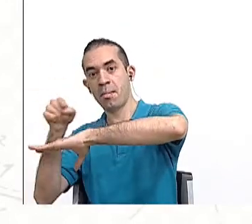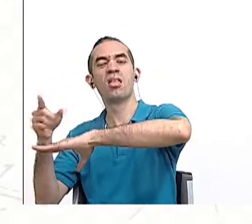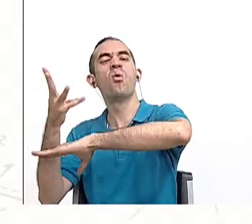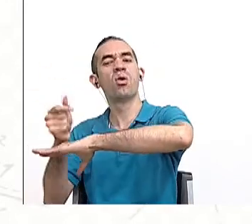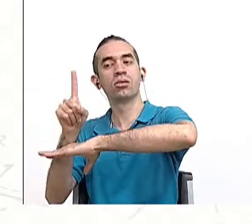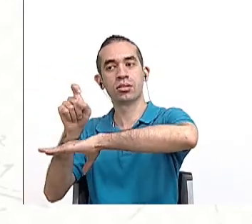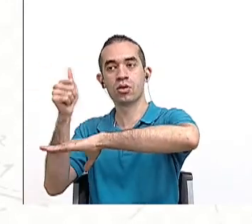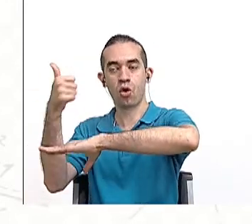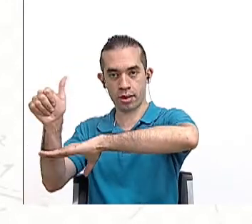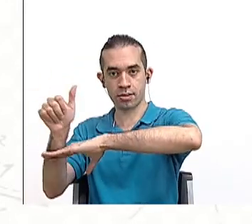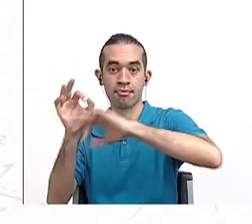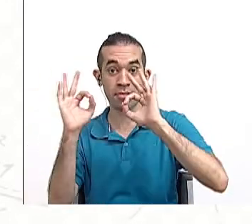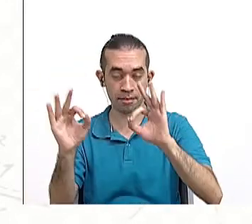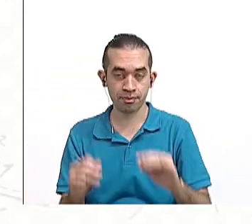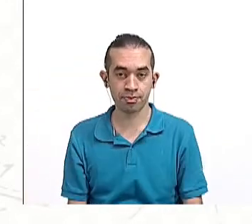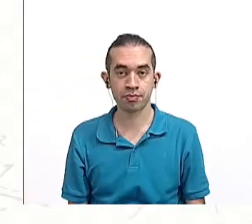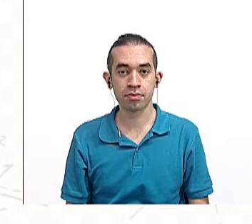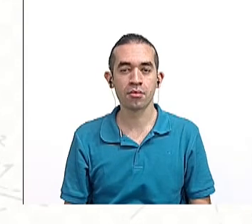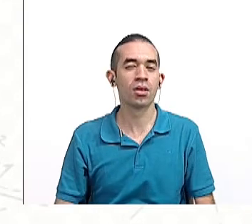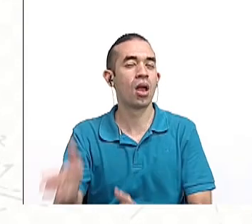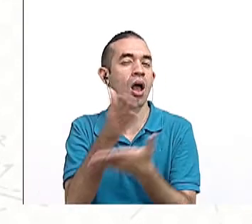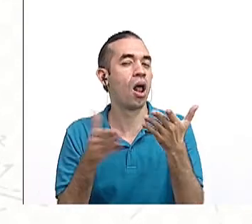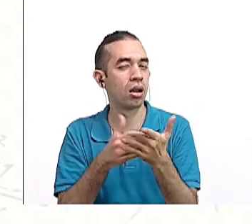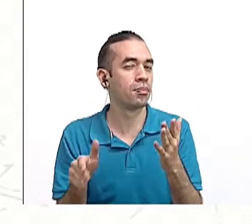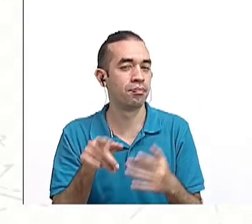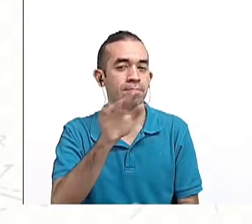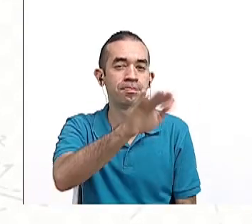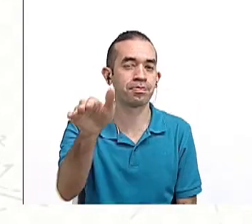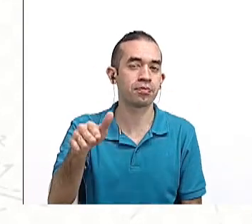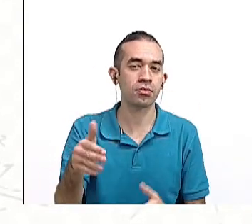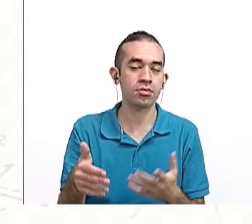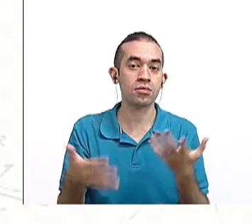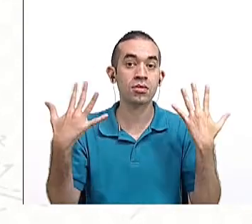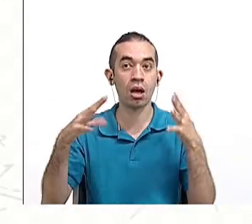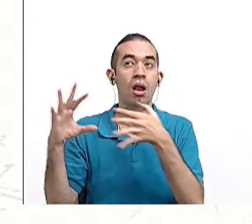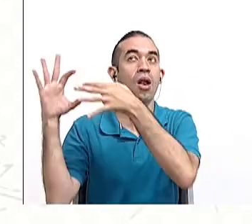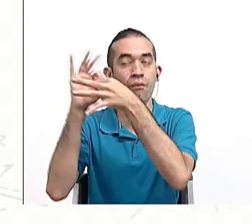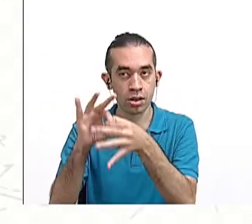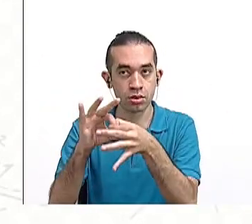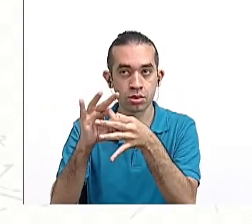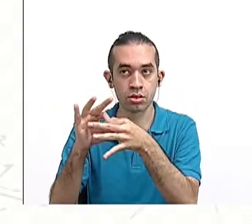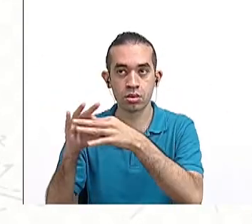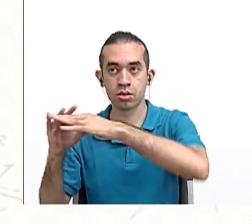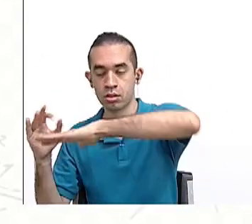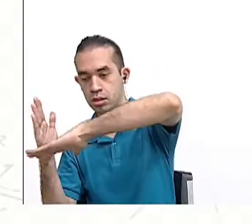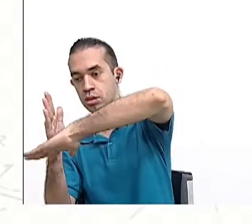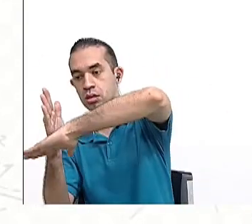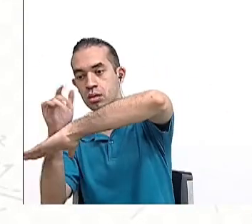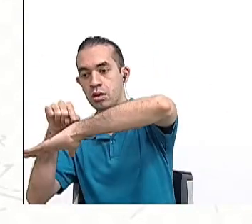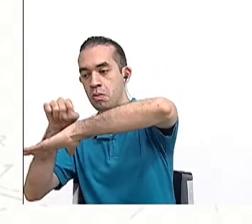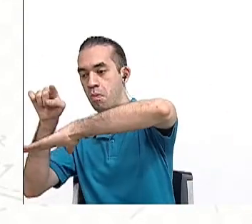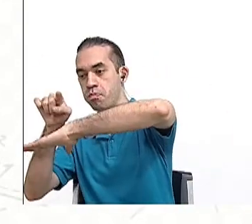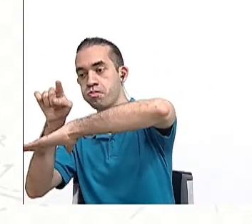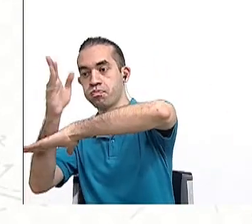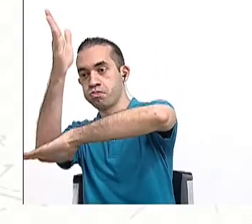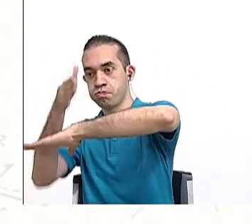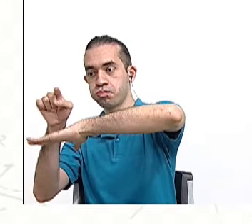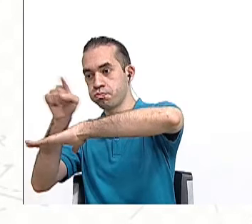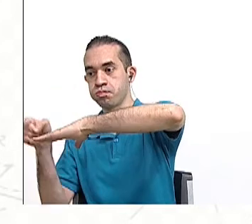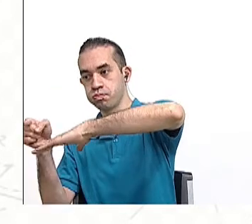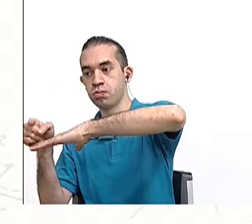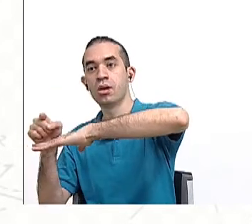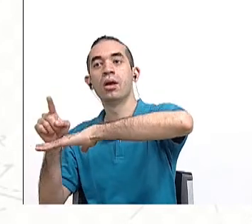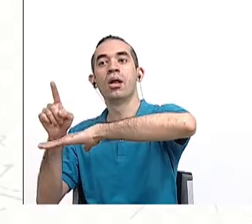vamos bien si alguno de ustedes hizo la relación de que beta y 126 son ángulos alternos